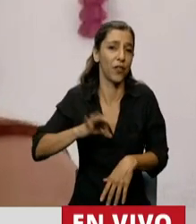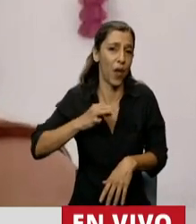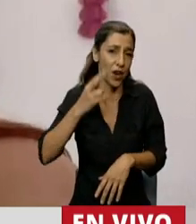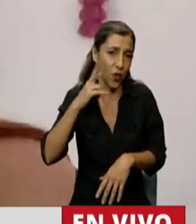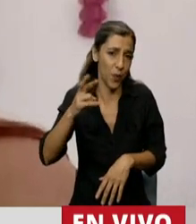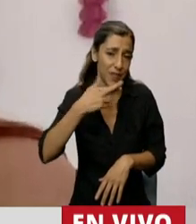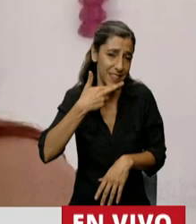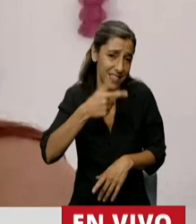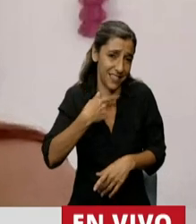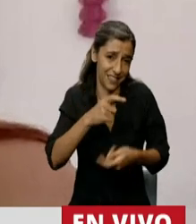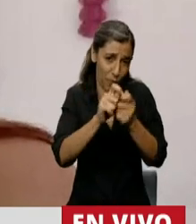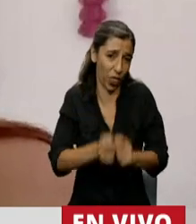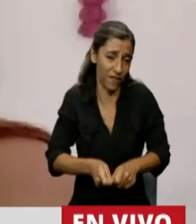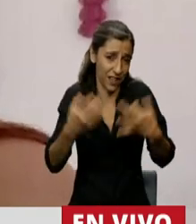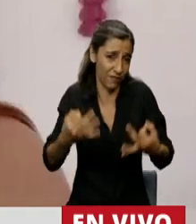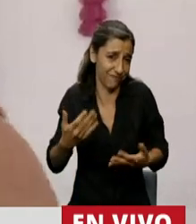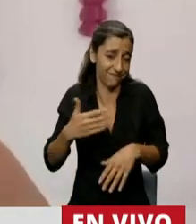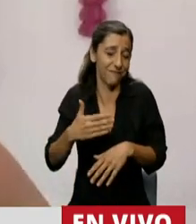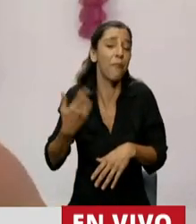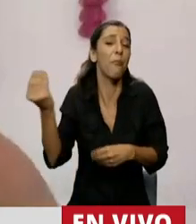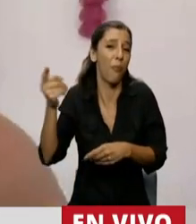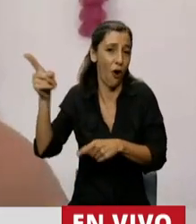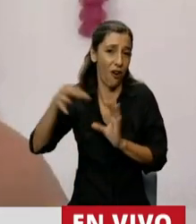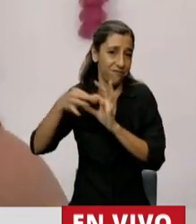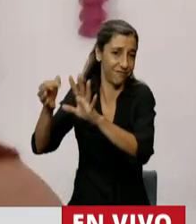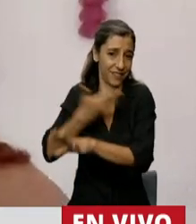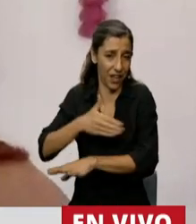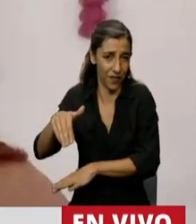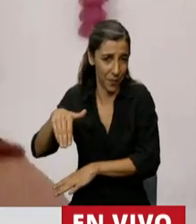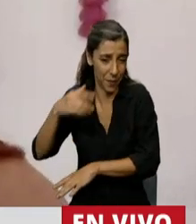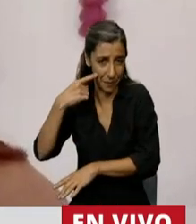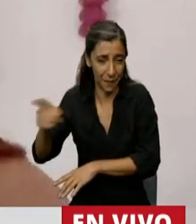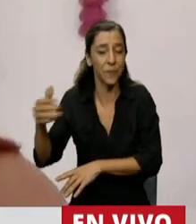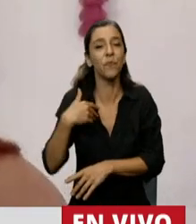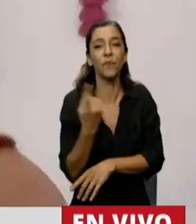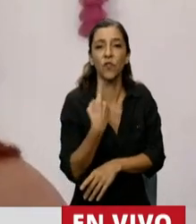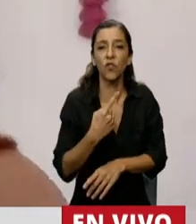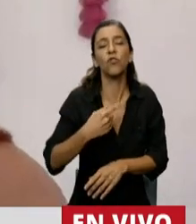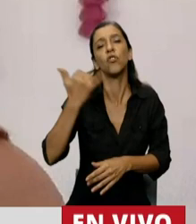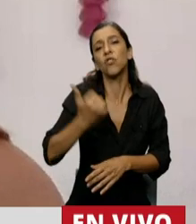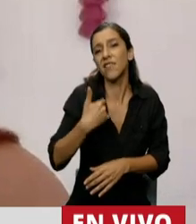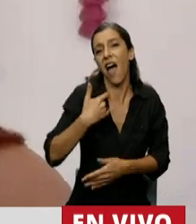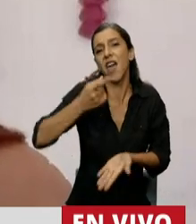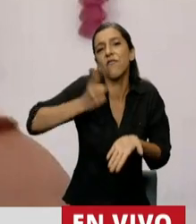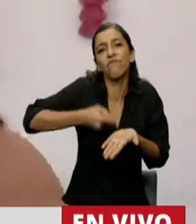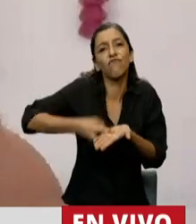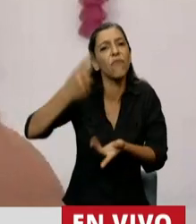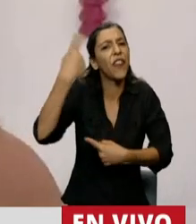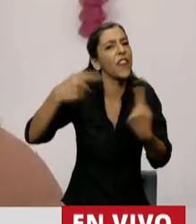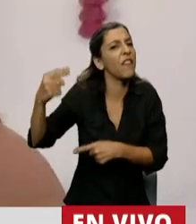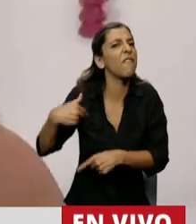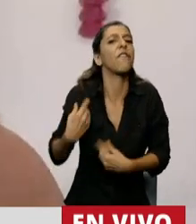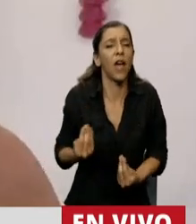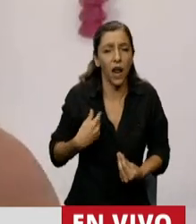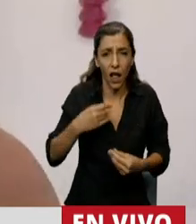eso proponemos esta fórmula y también por eso venimos ya tomando otras medidas que apuntan en el mismo sentido, pandemia mediante, no solo los aumentos